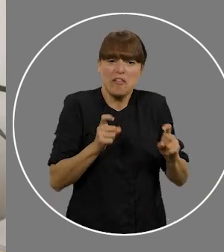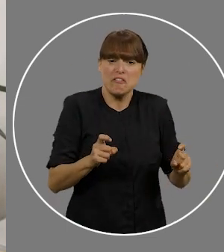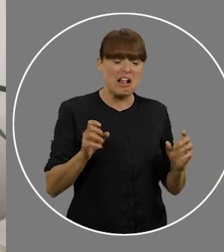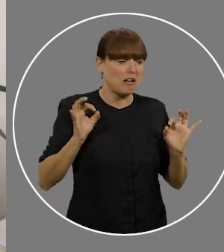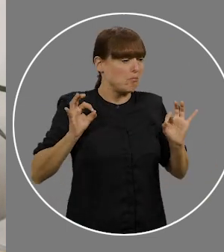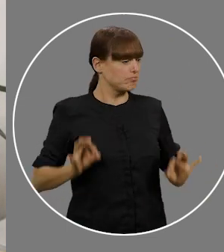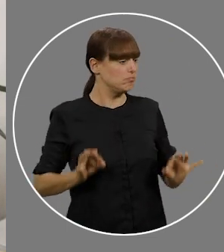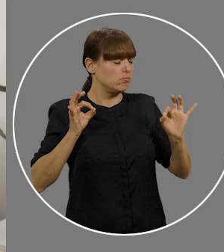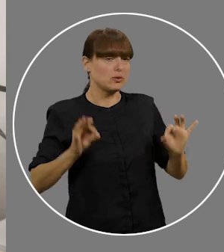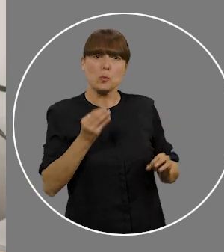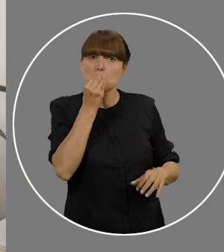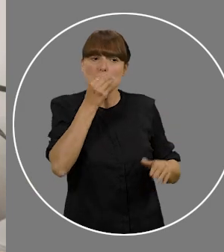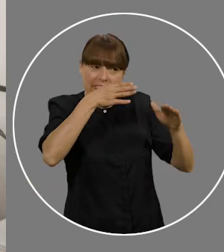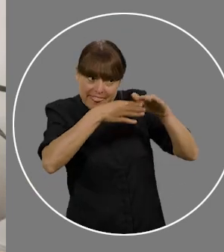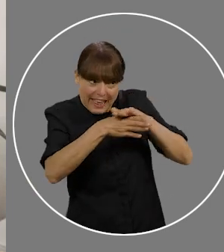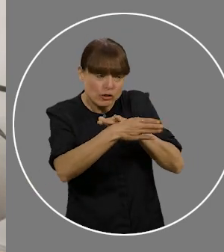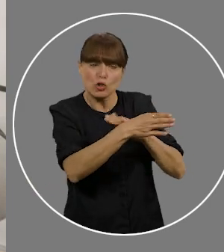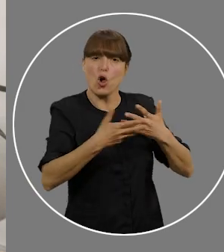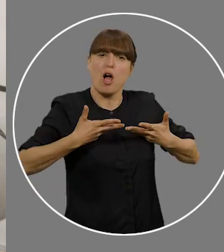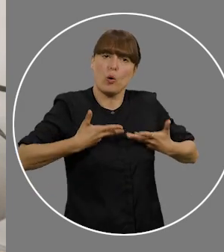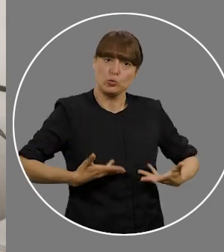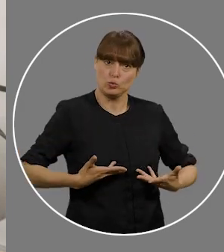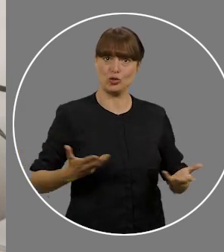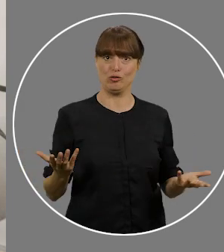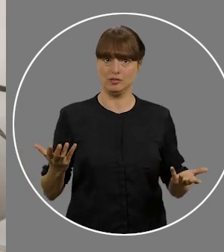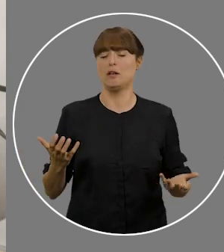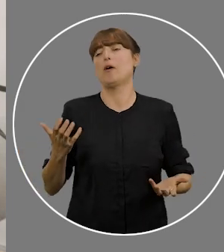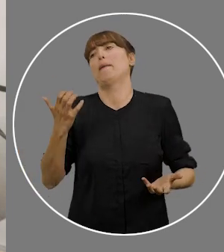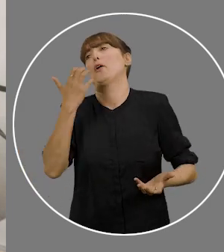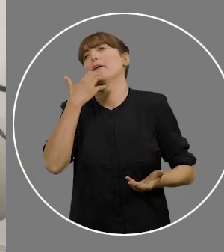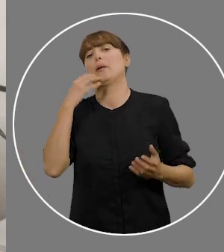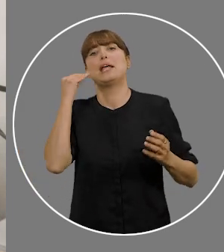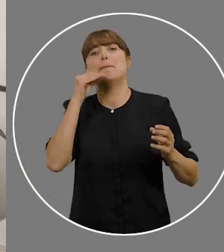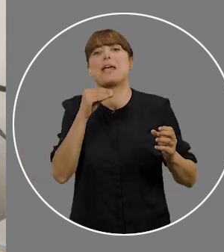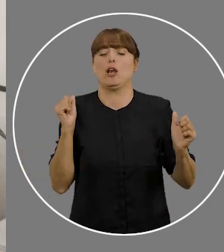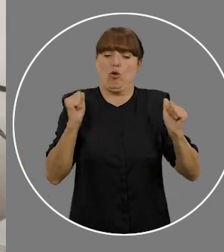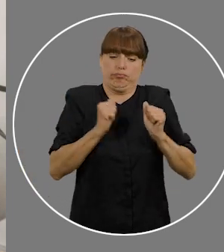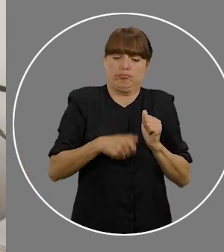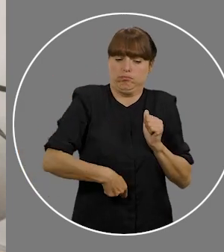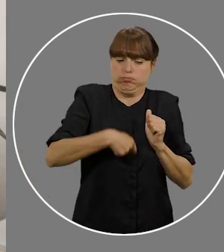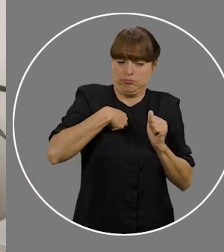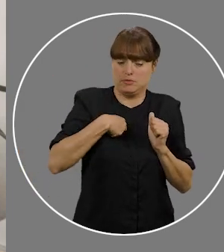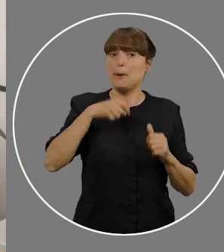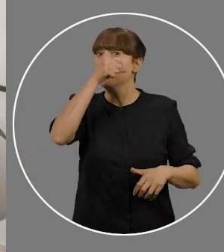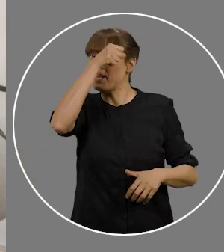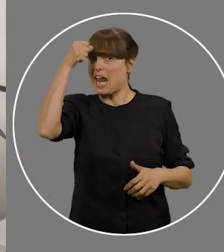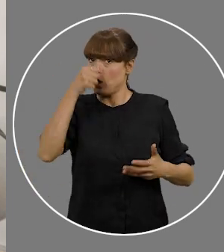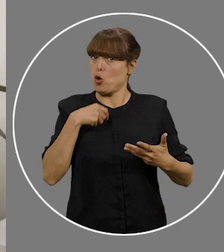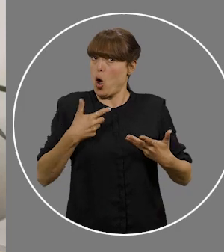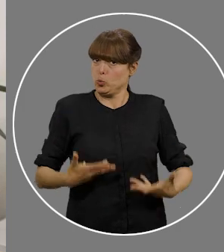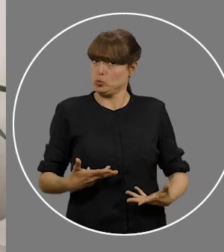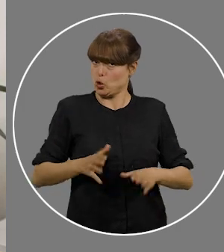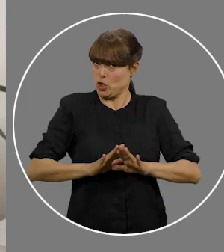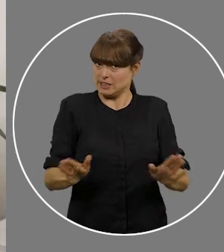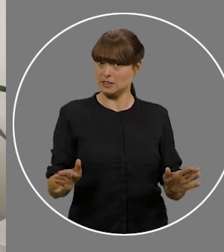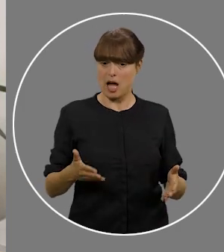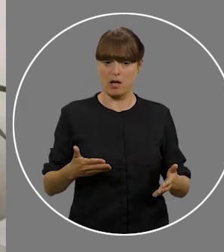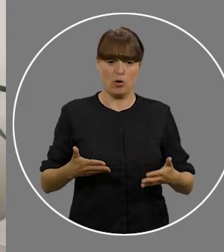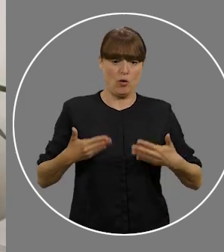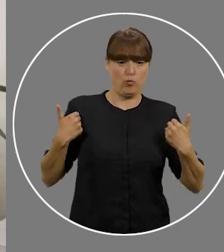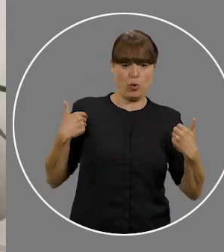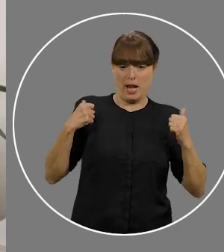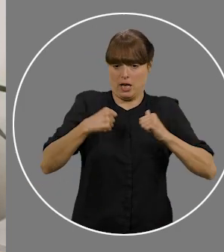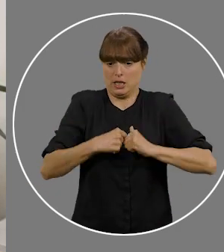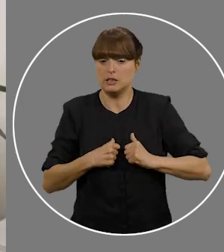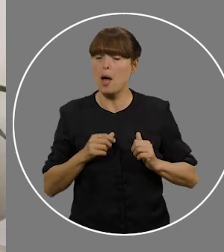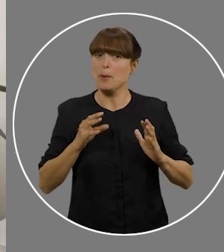ese sentido, ¿eh? Sí. Bueno, a lo mejor en el invierno nos teníamos que abrigar y en el verano pues no, ¿me entiendes? Pero eso es lo